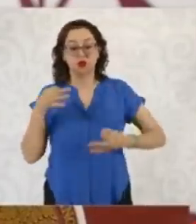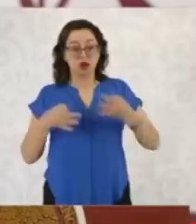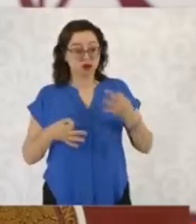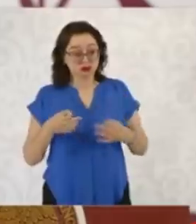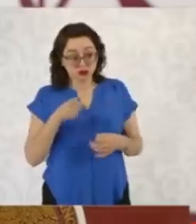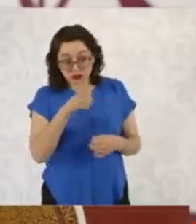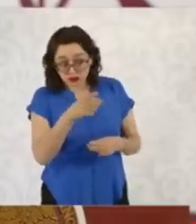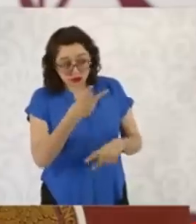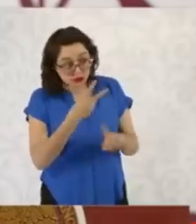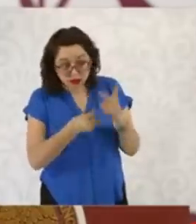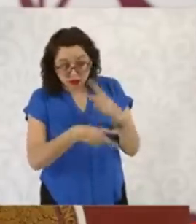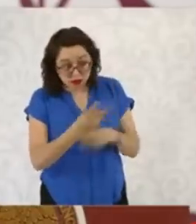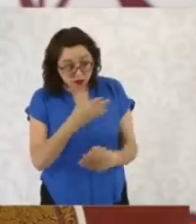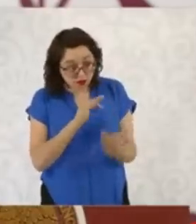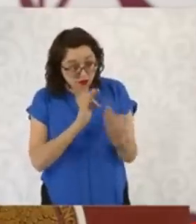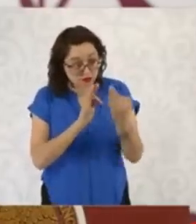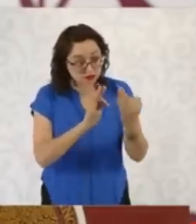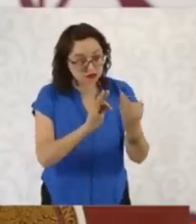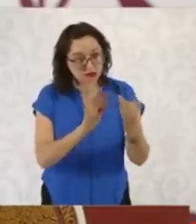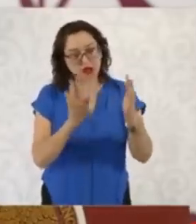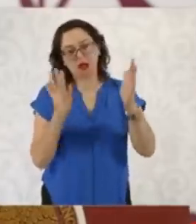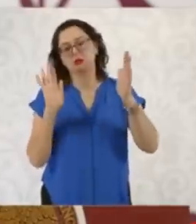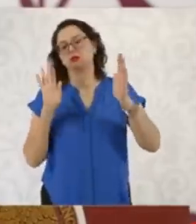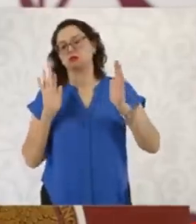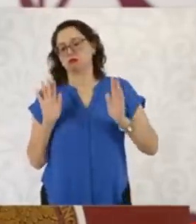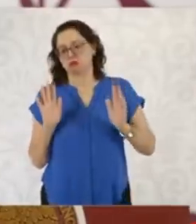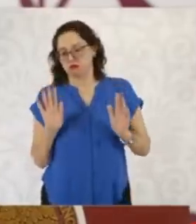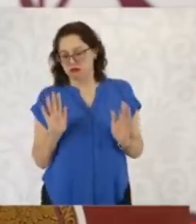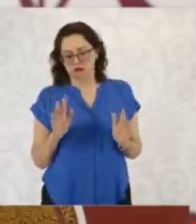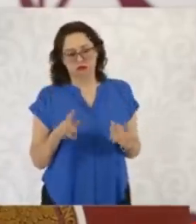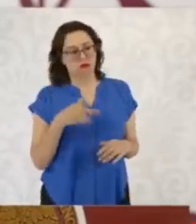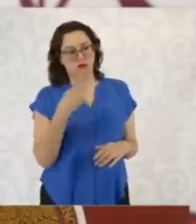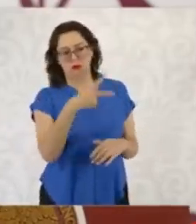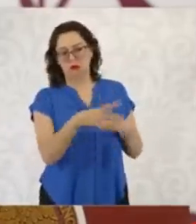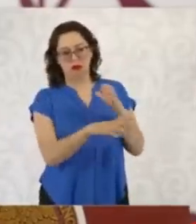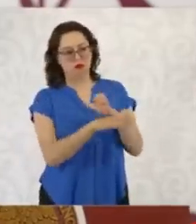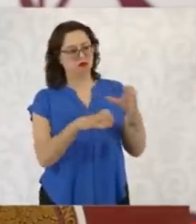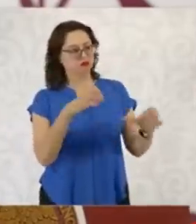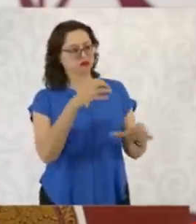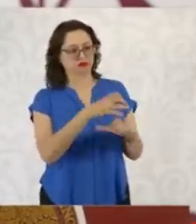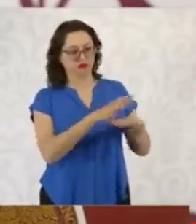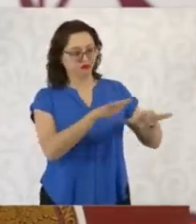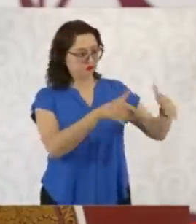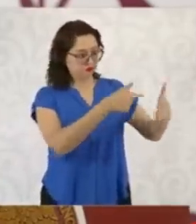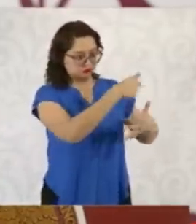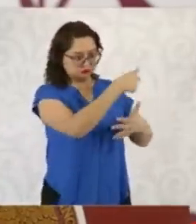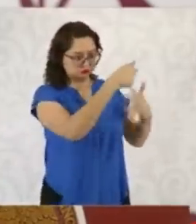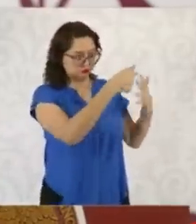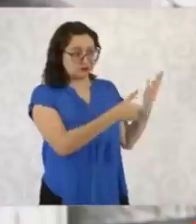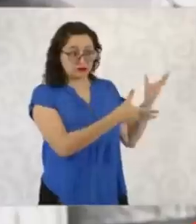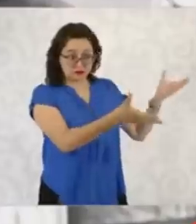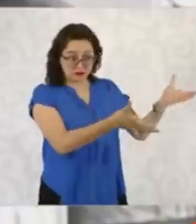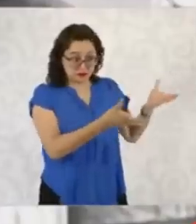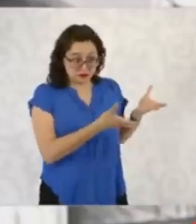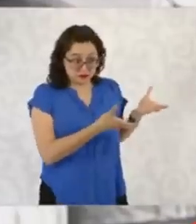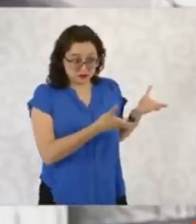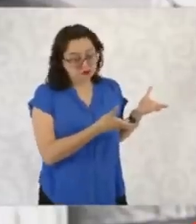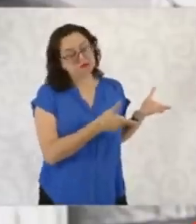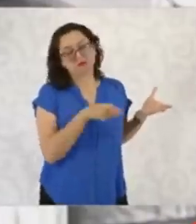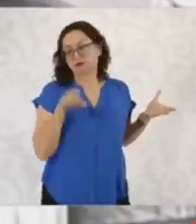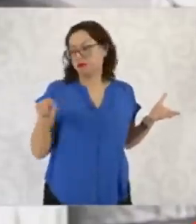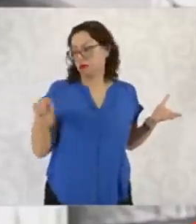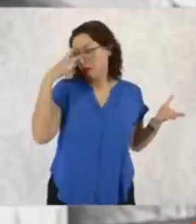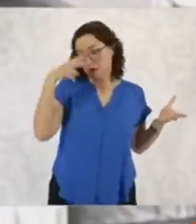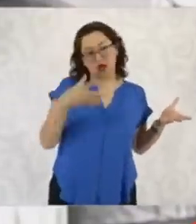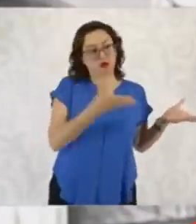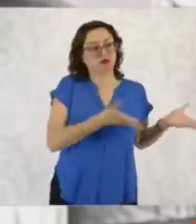bienes que habían sido asegurados por el propio tribunal fueran entregados pues a quien